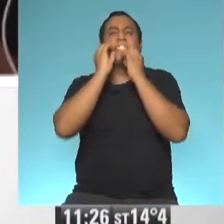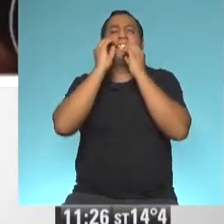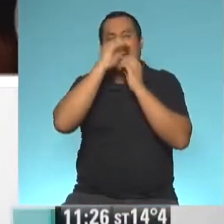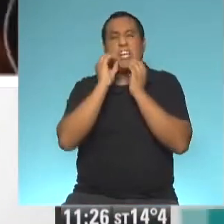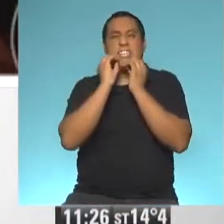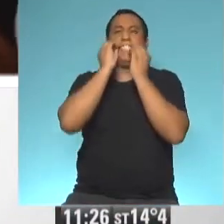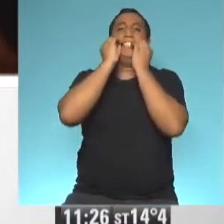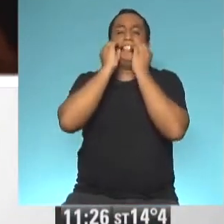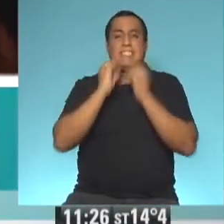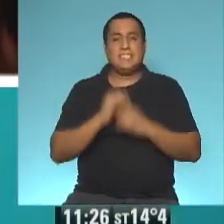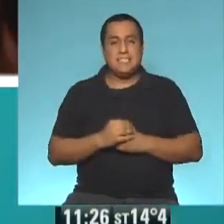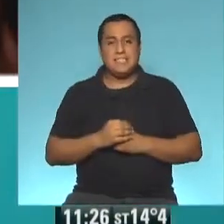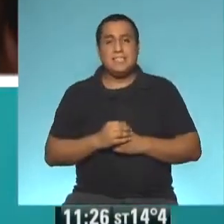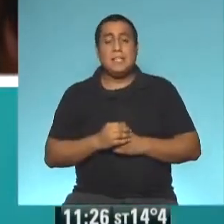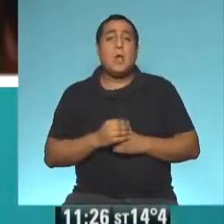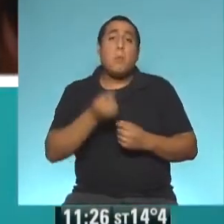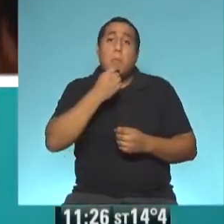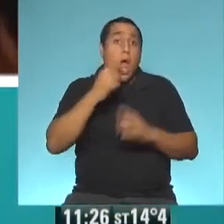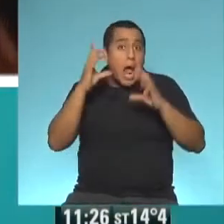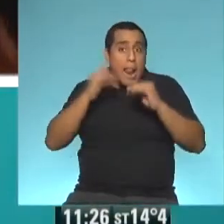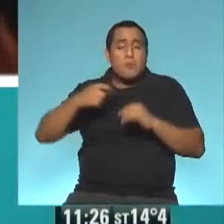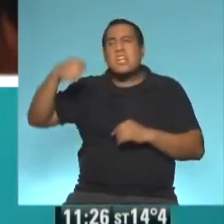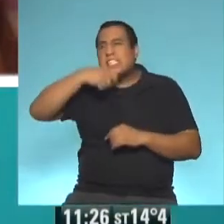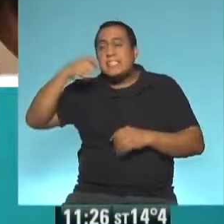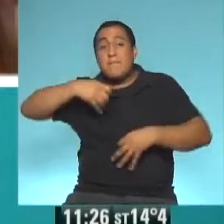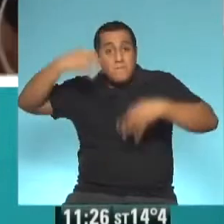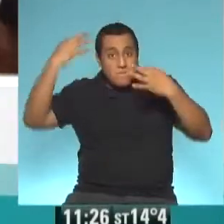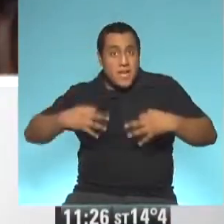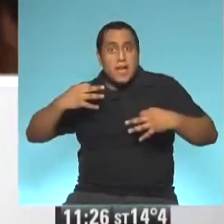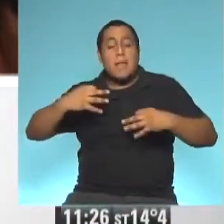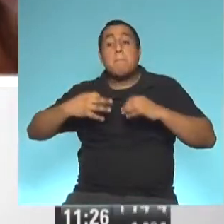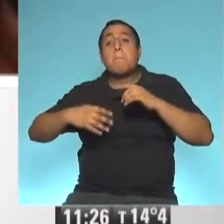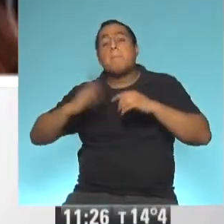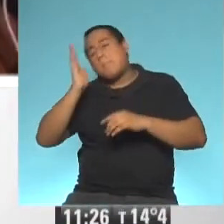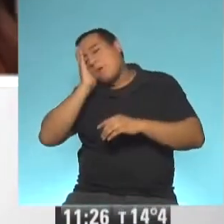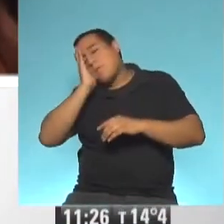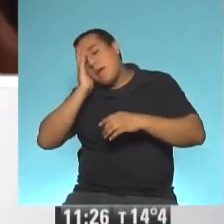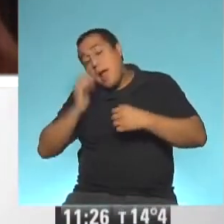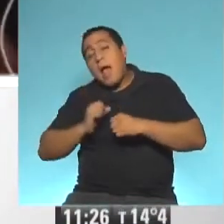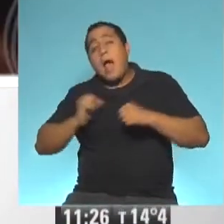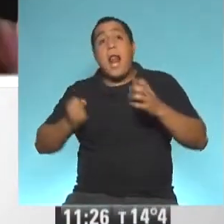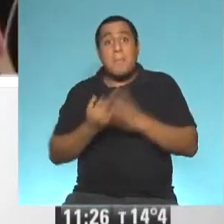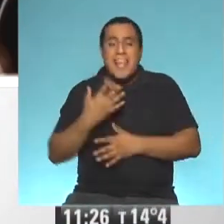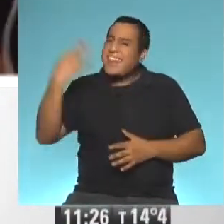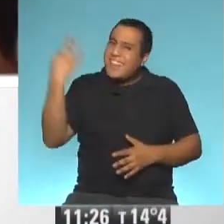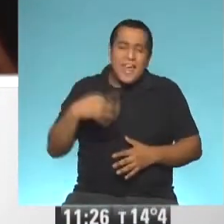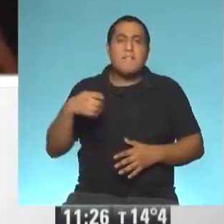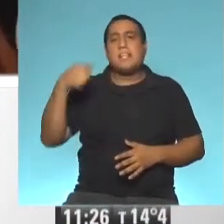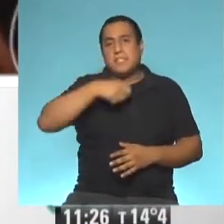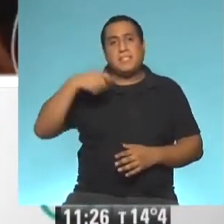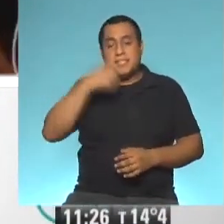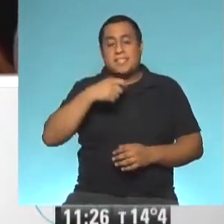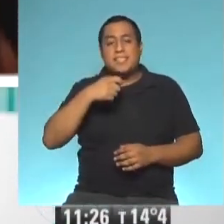O sea, por más que te lo cepillaste muy bien a la noche, por más que me lo cepillé muy bien a la noche, a la mañana es fundamental porque está esta película que se hace y que hace que